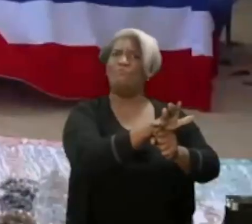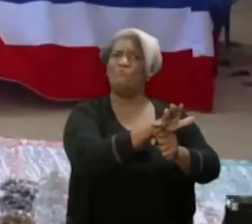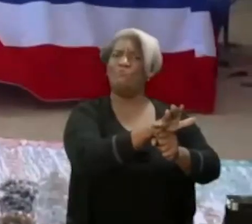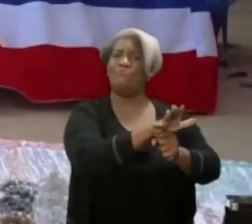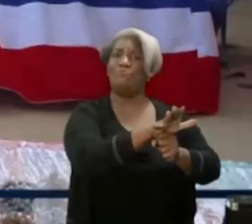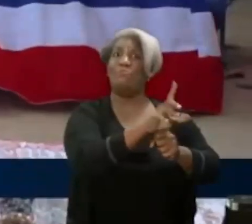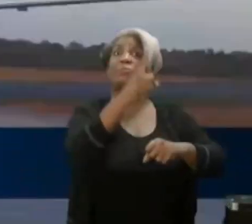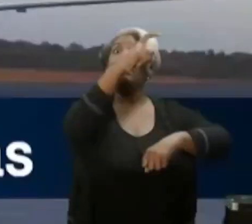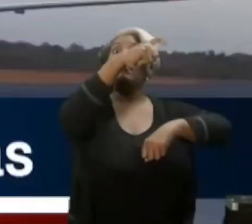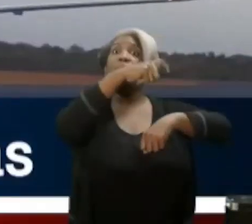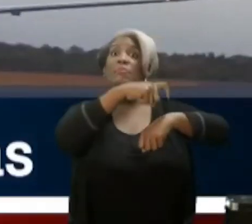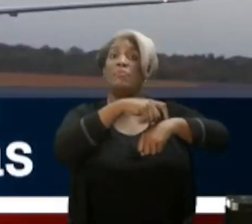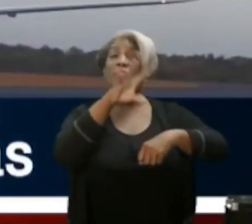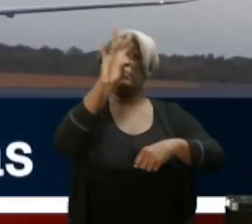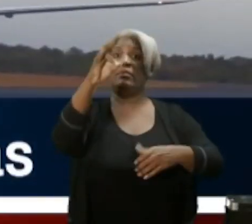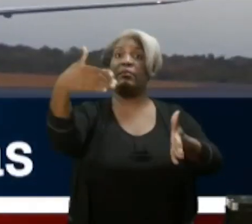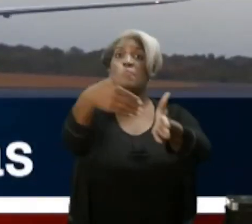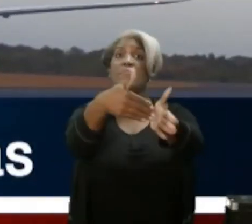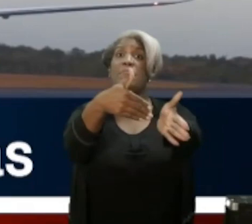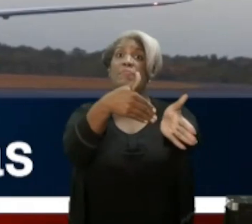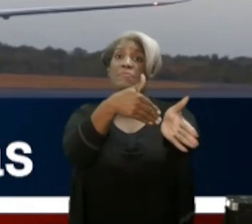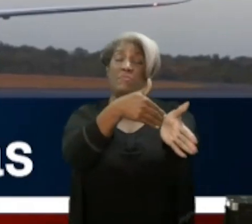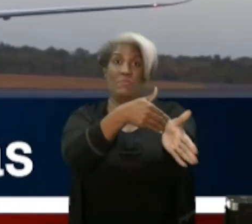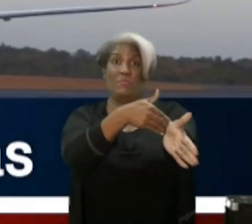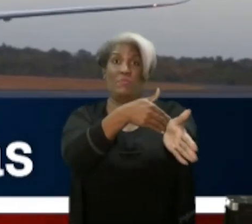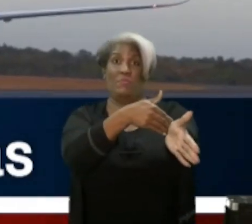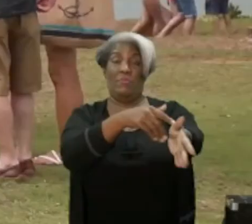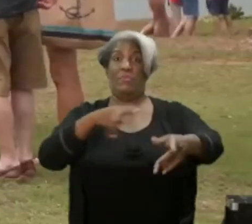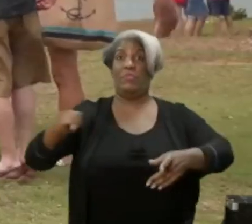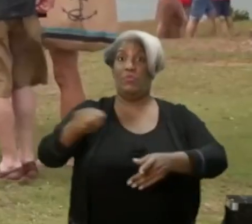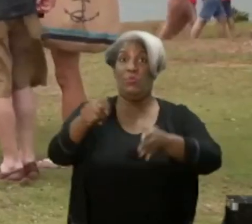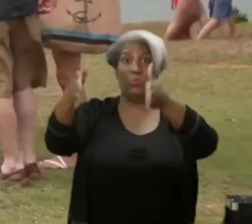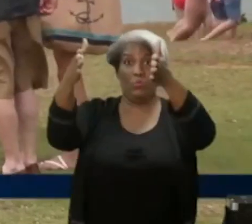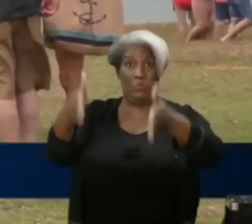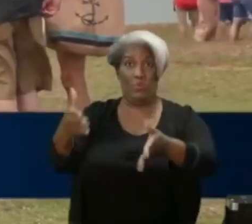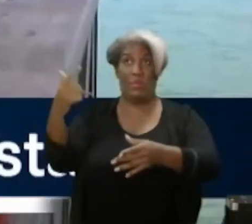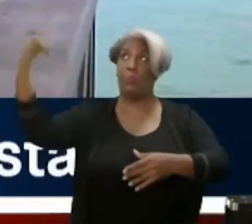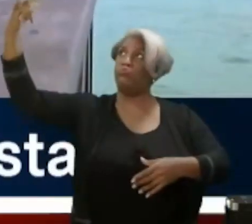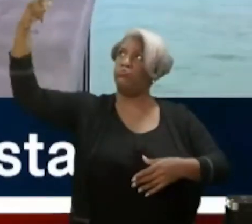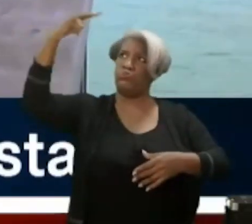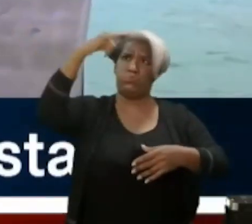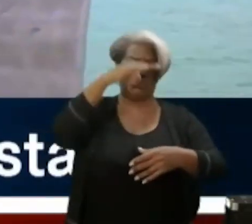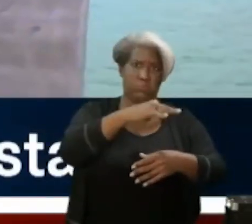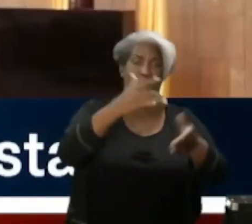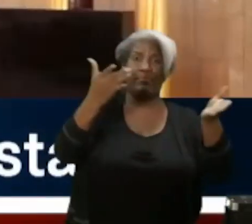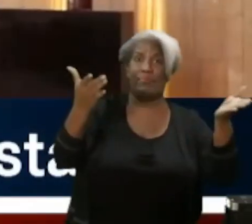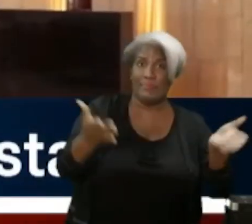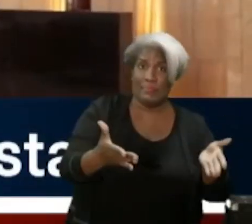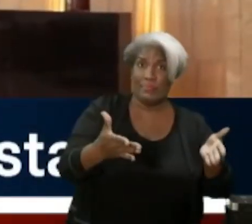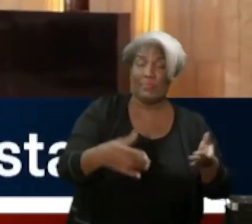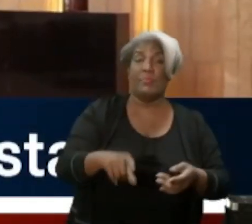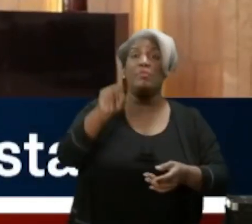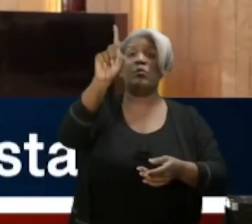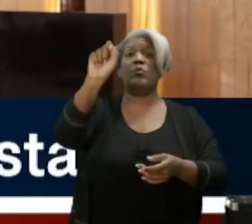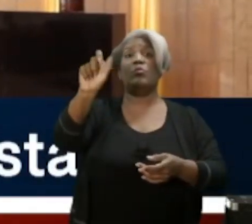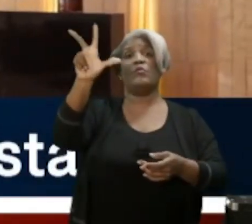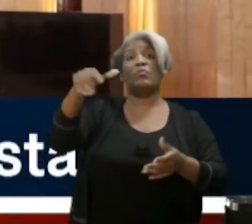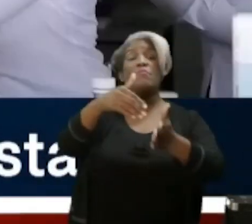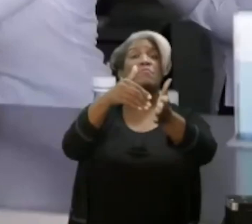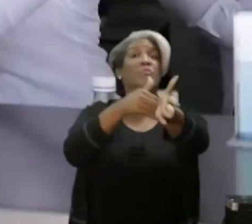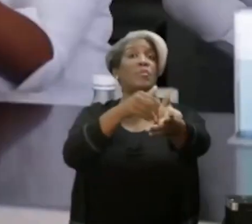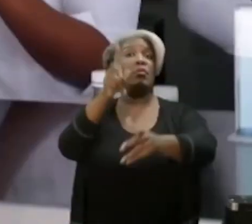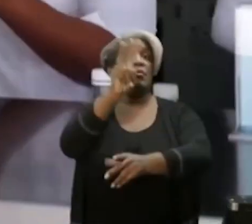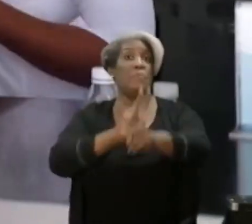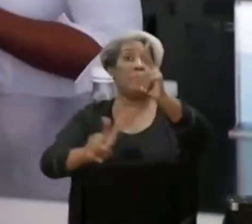más de 7 millones de turistas por vía aérea y 1.3 millones de cruceristas, es decir,